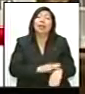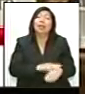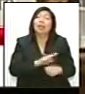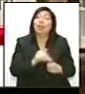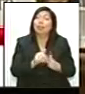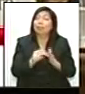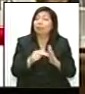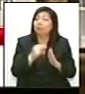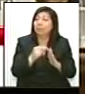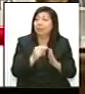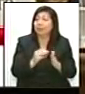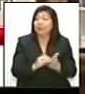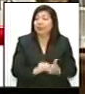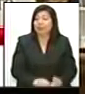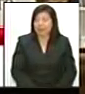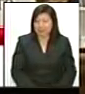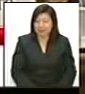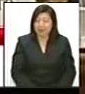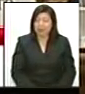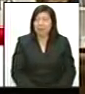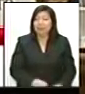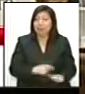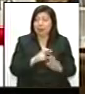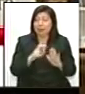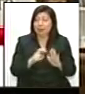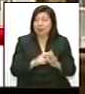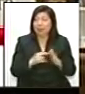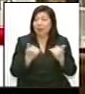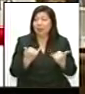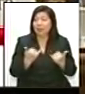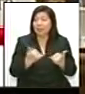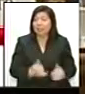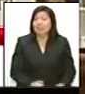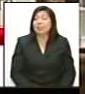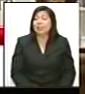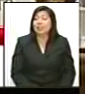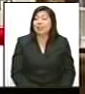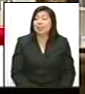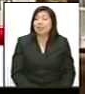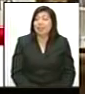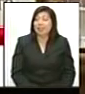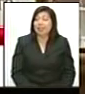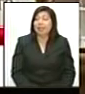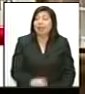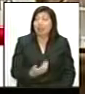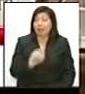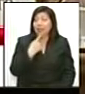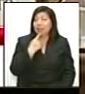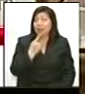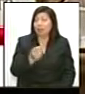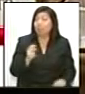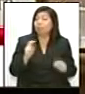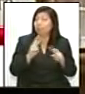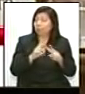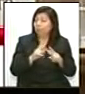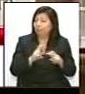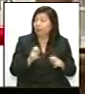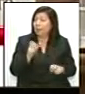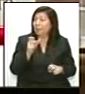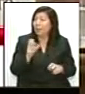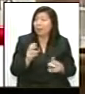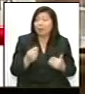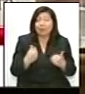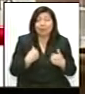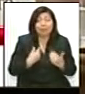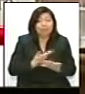los requisitos que están en el proyecto. En ese caso, sí, hay denuncias, hay investigaciones y la persona no debe